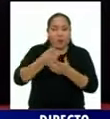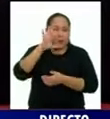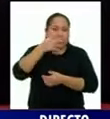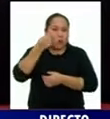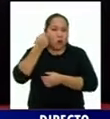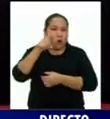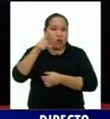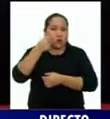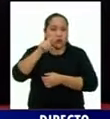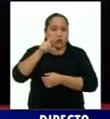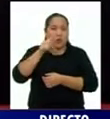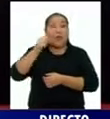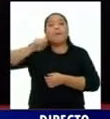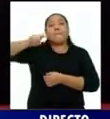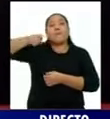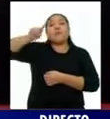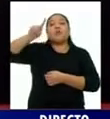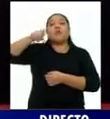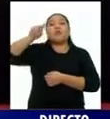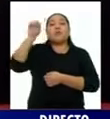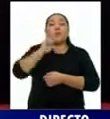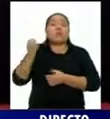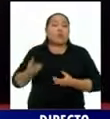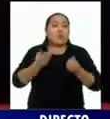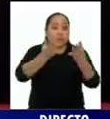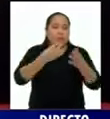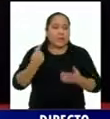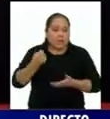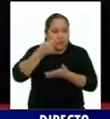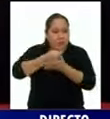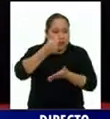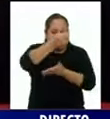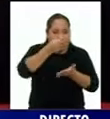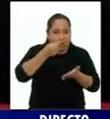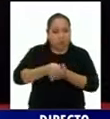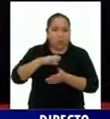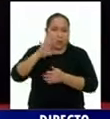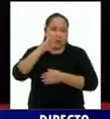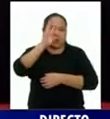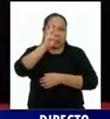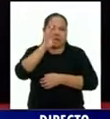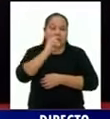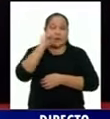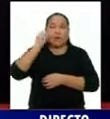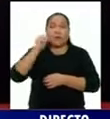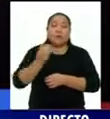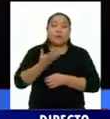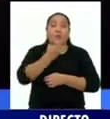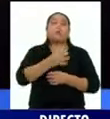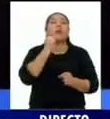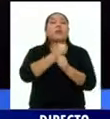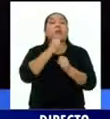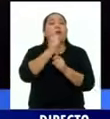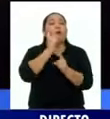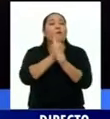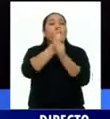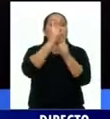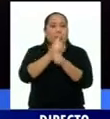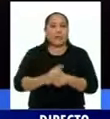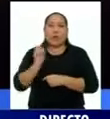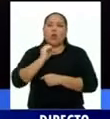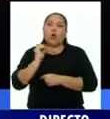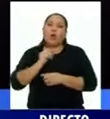millones de soles y que ya se ha transferido casi el 60% de ellos, solo sobre empleo formal. Y en el caso de empleo